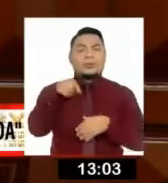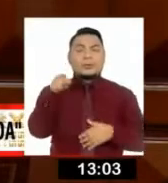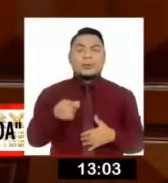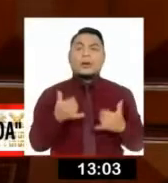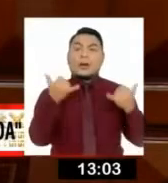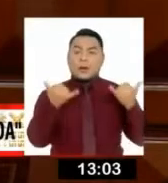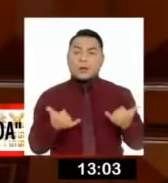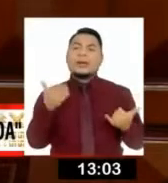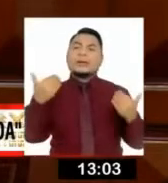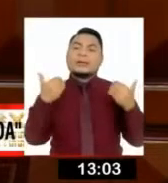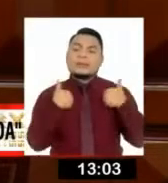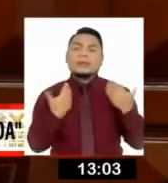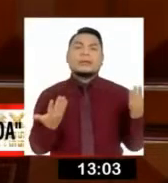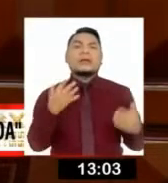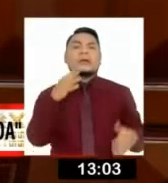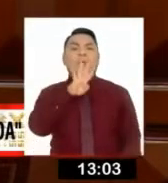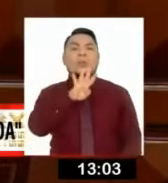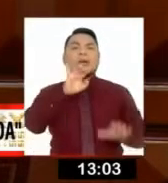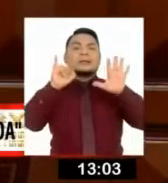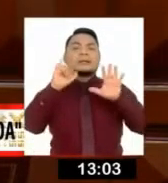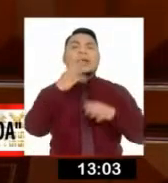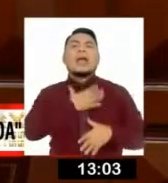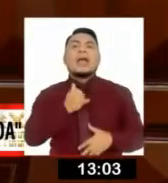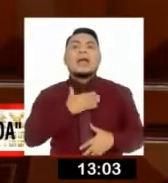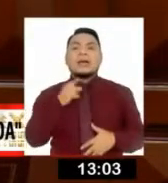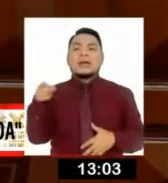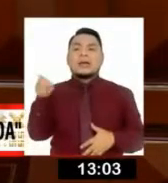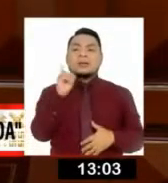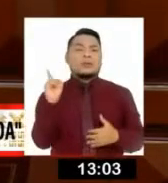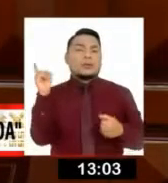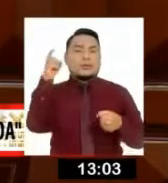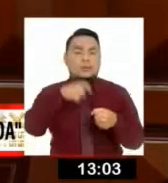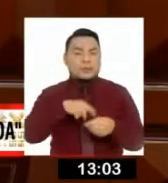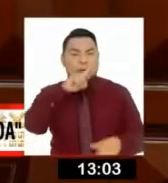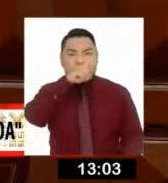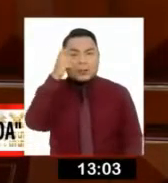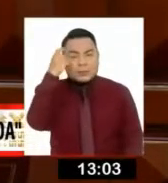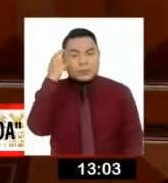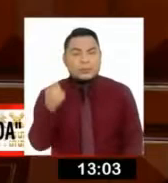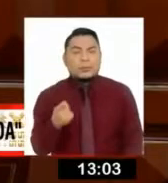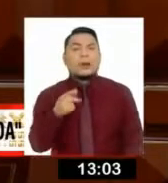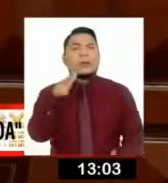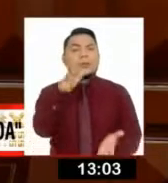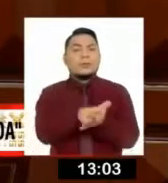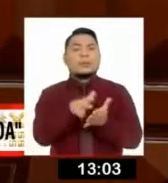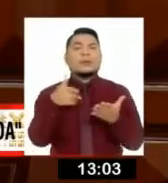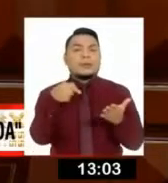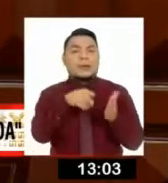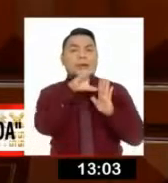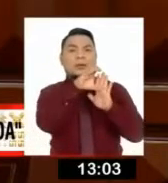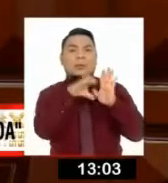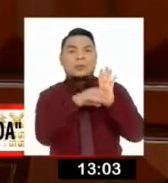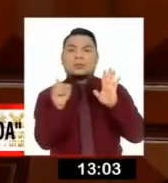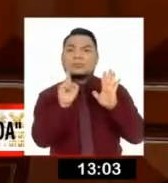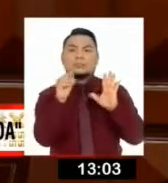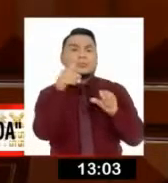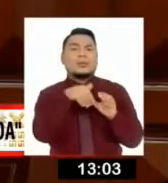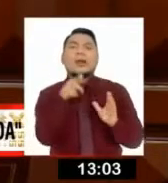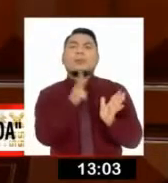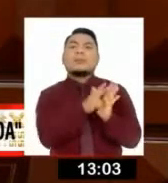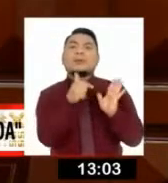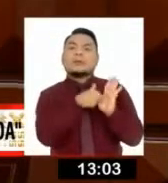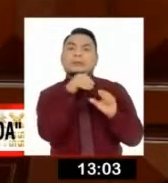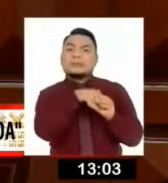que hoy tiene menos de 46 años no participaron políticamente en la aprobación de dicha Constitución,